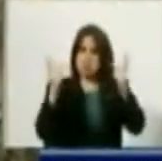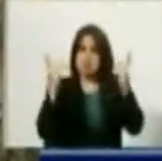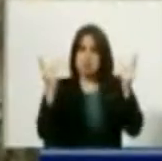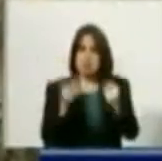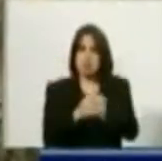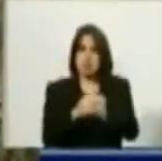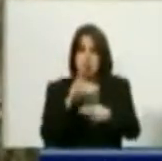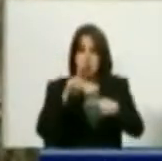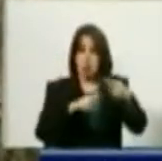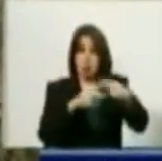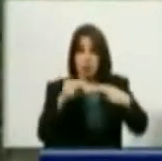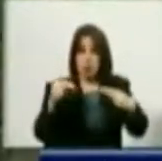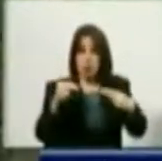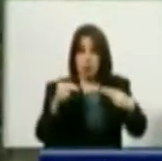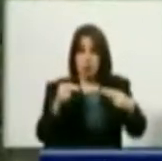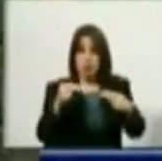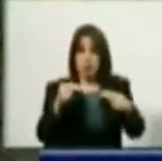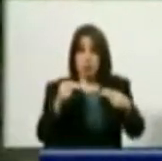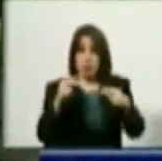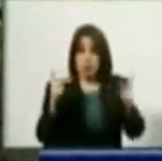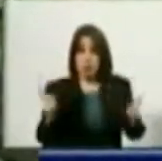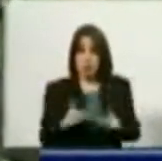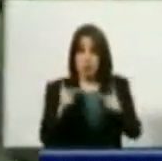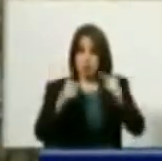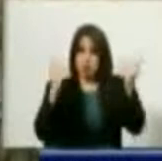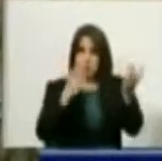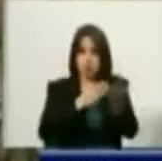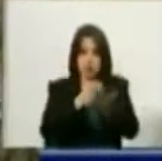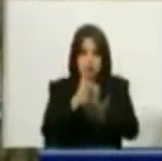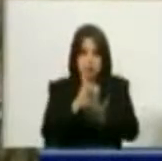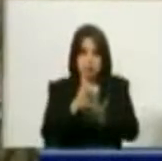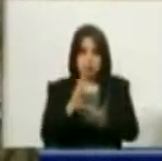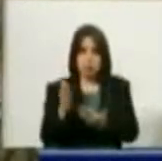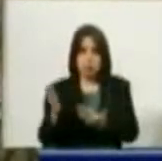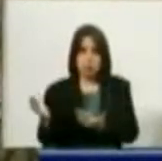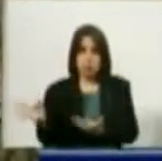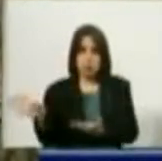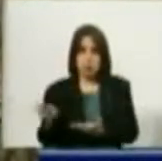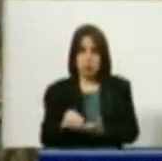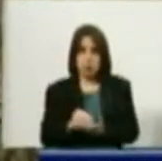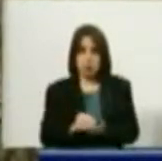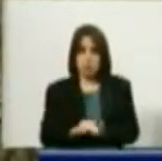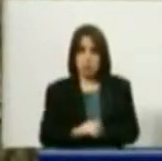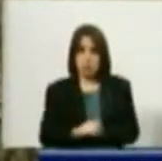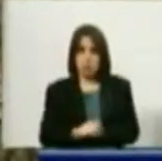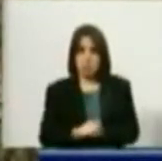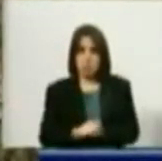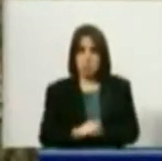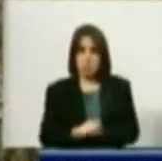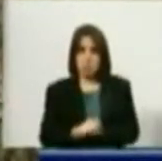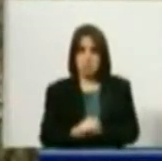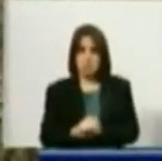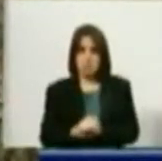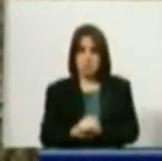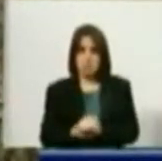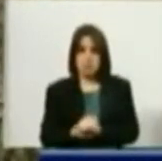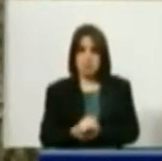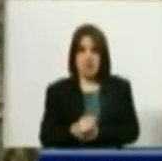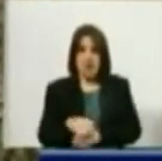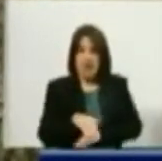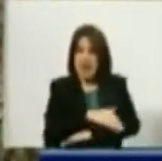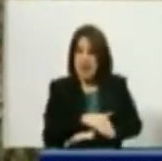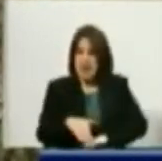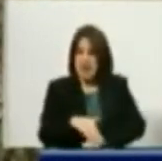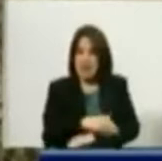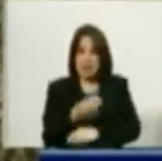numeral chavismo es Ah bueno llegó la la cosa en la calle cómo había